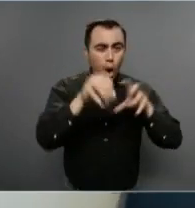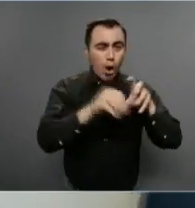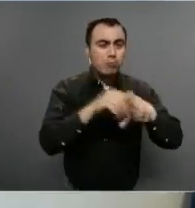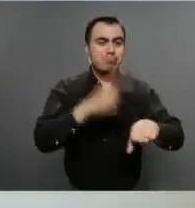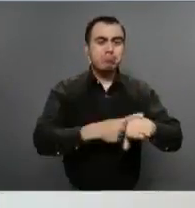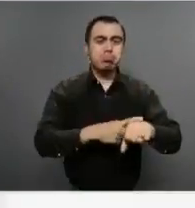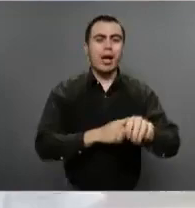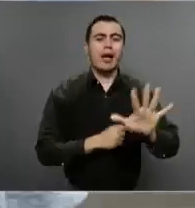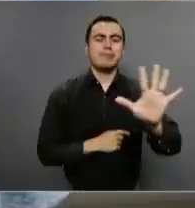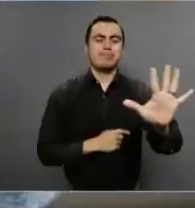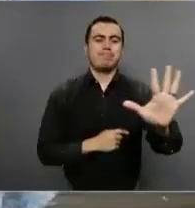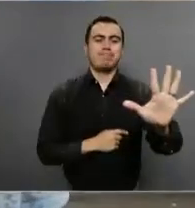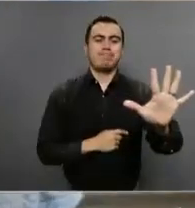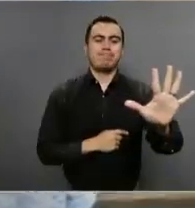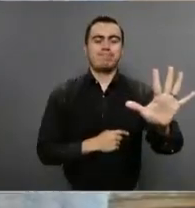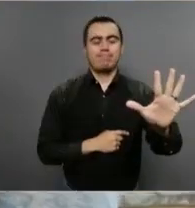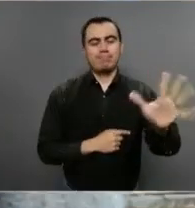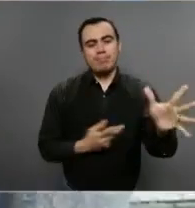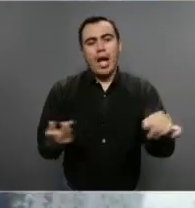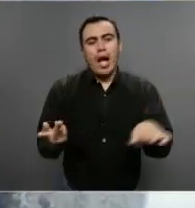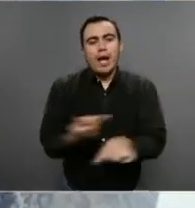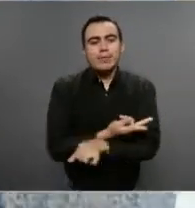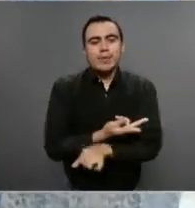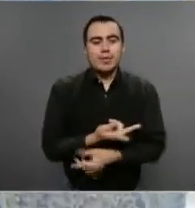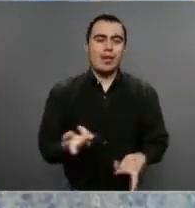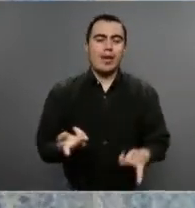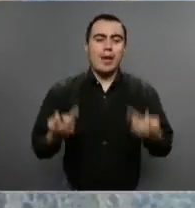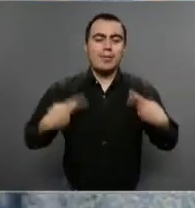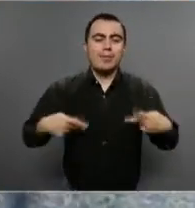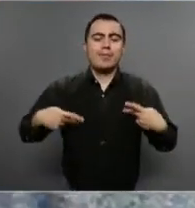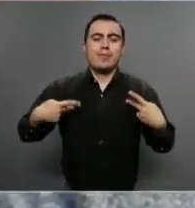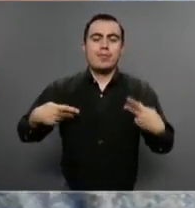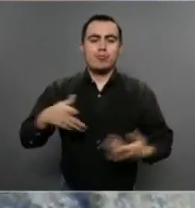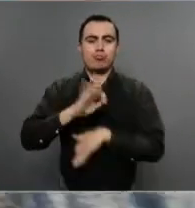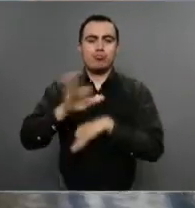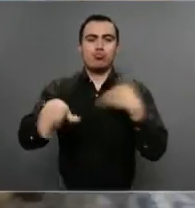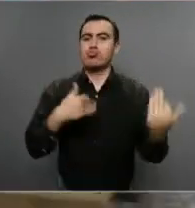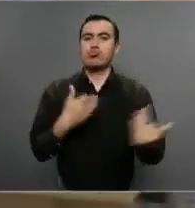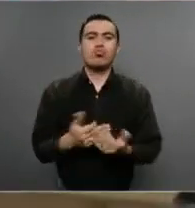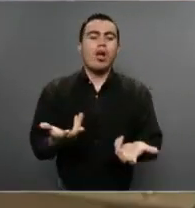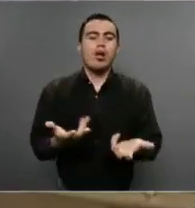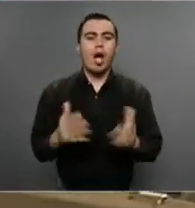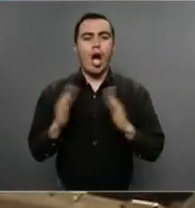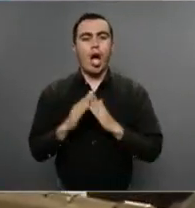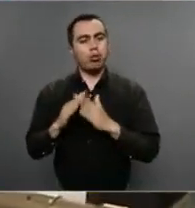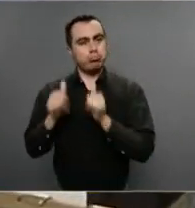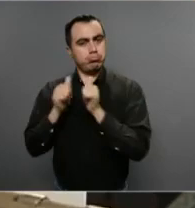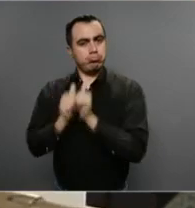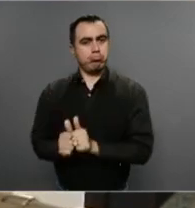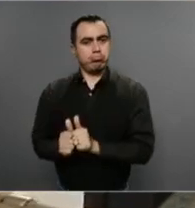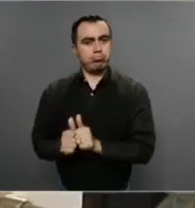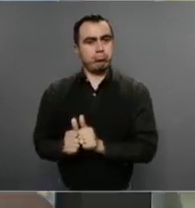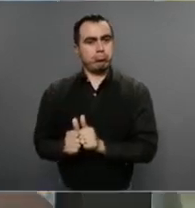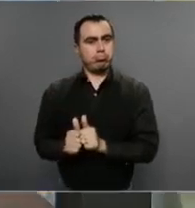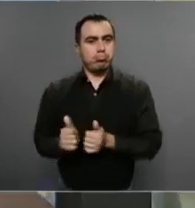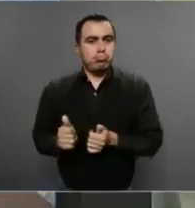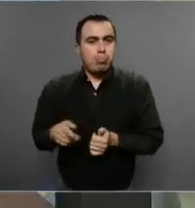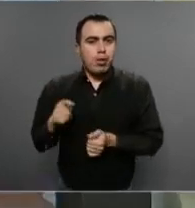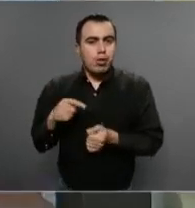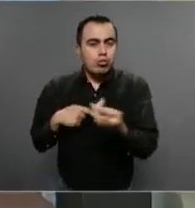Y necesitan pues, la solidaridad de la gente, porque si todo el mundo se va a resguardar, ellos